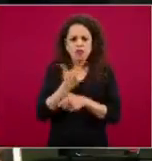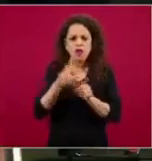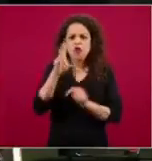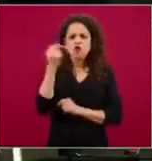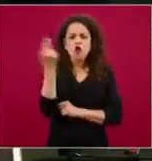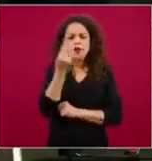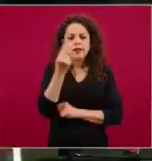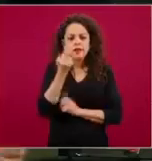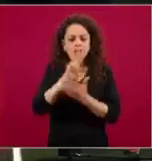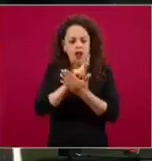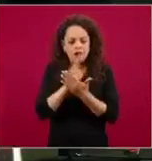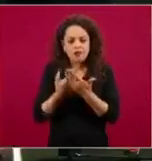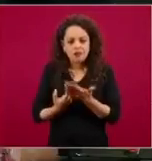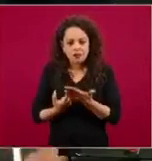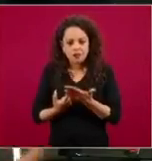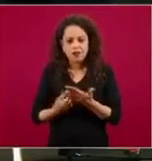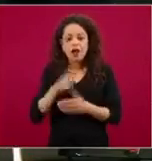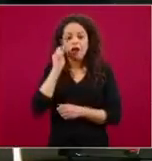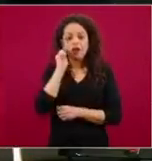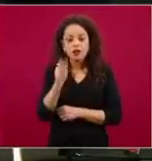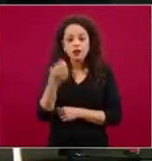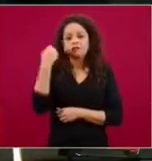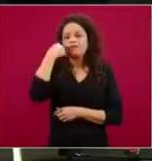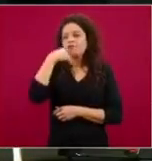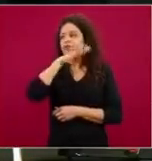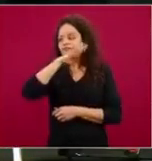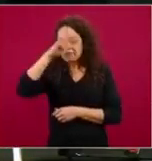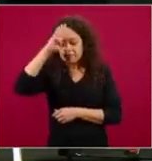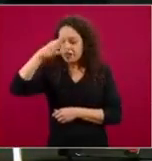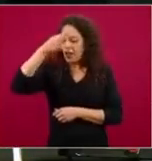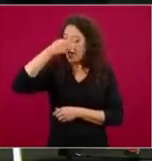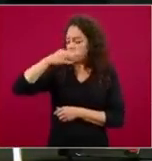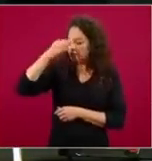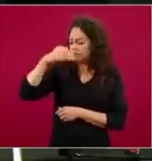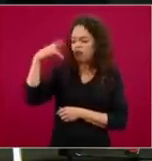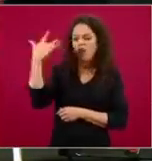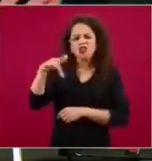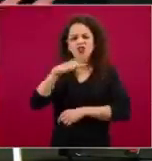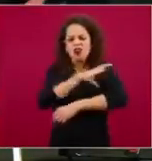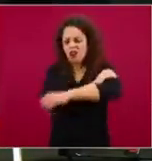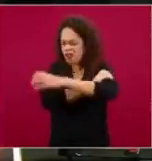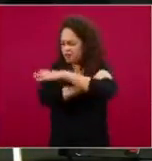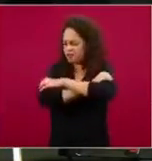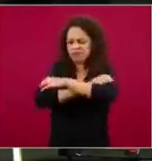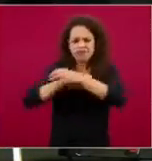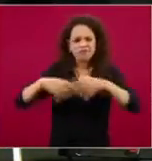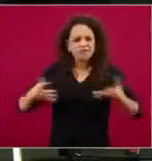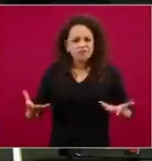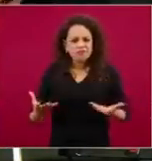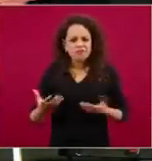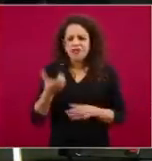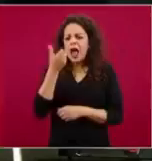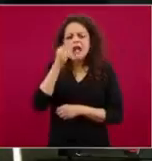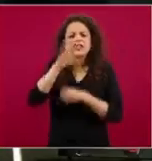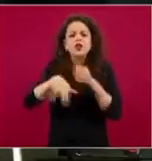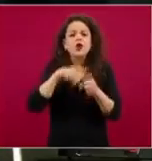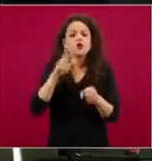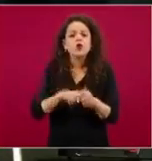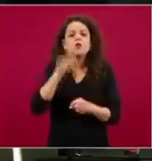alusión a la fiebre, el catarro, el dolor muscular, el síndrome catarral